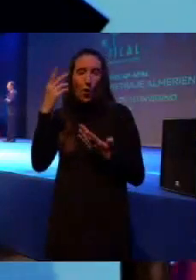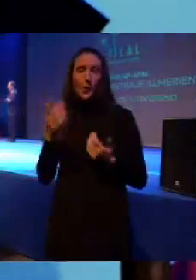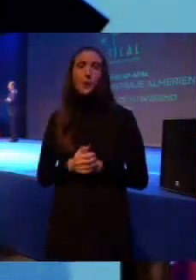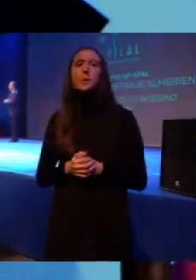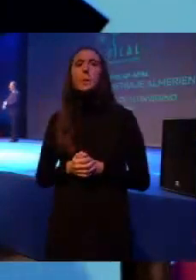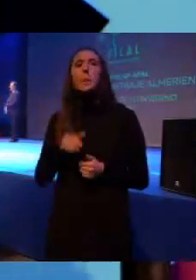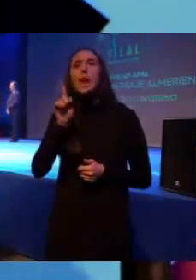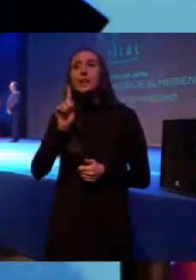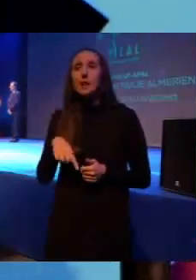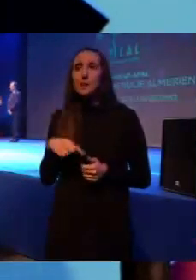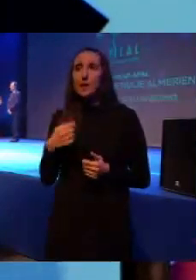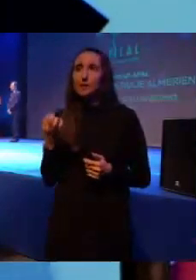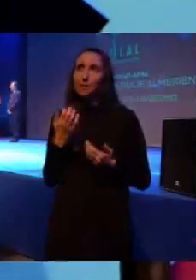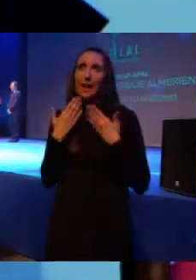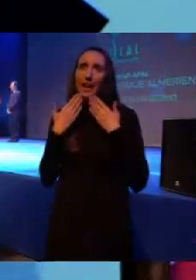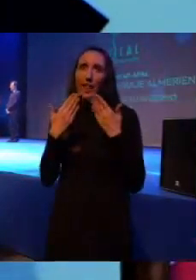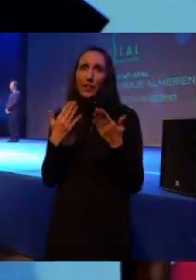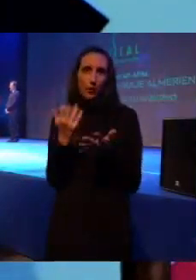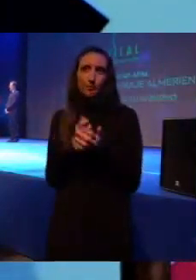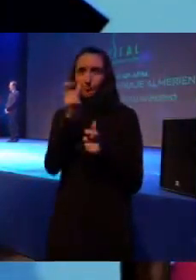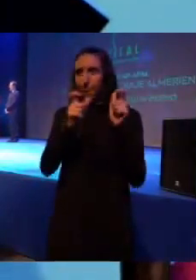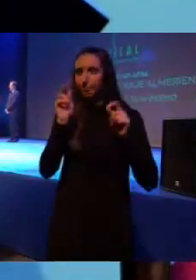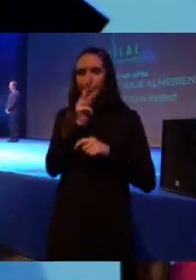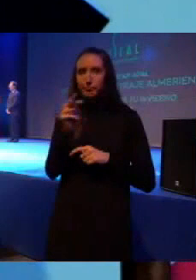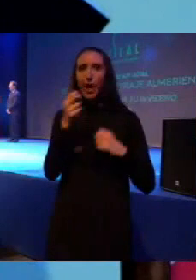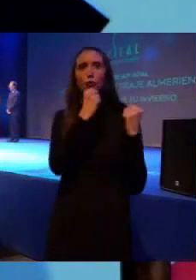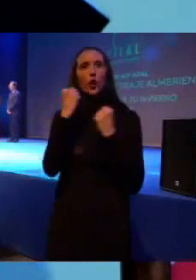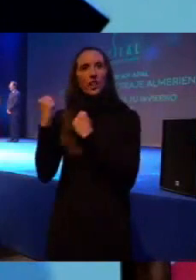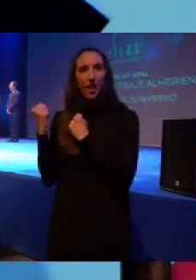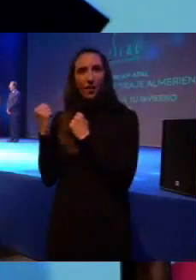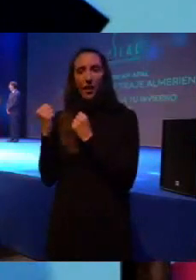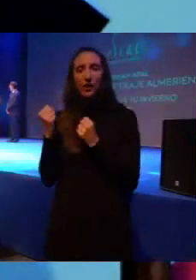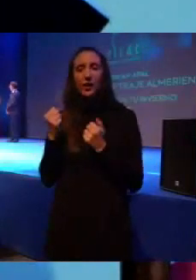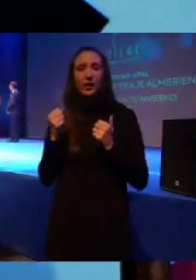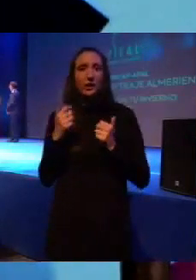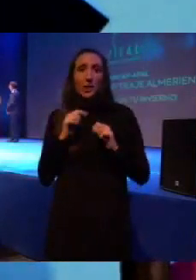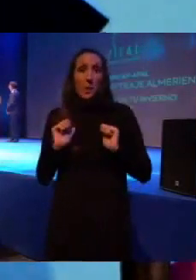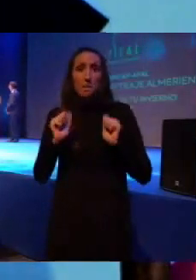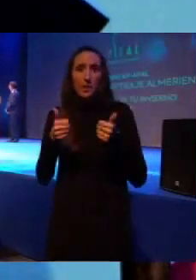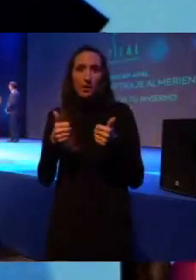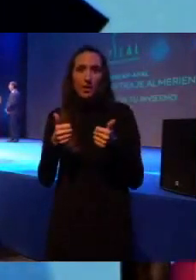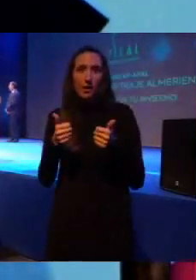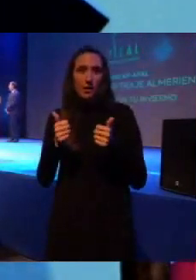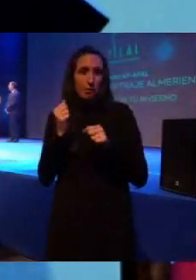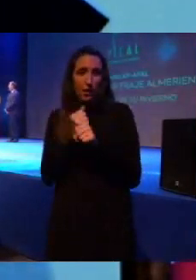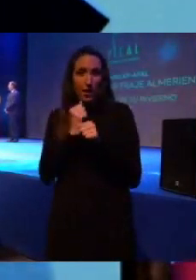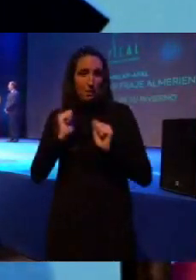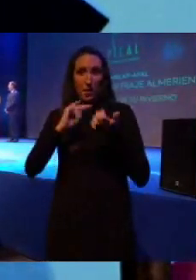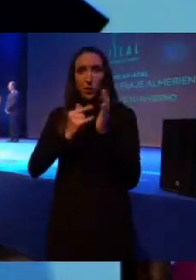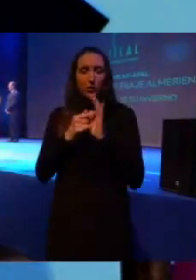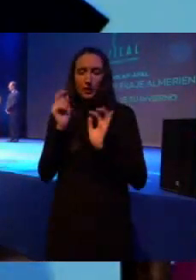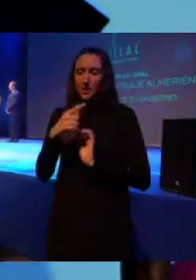También tengo que agradecer, bueno, aquí veo muchas autoridades y desde el comienzo también estuvisteis ahí.